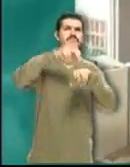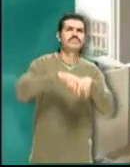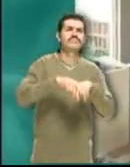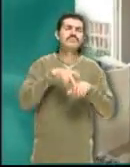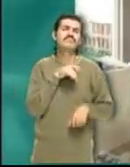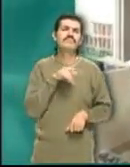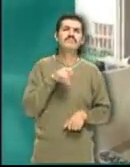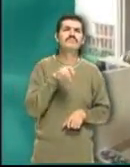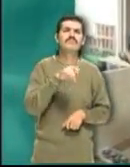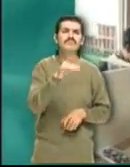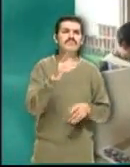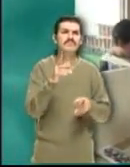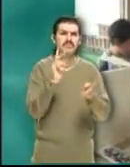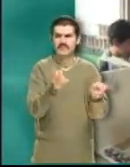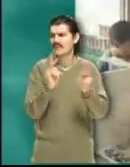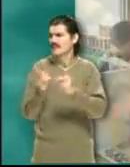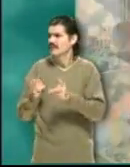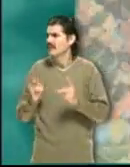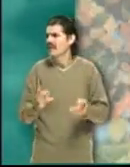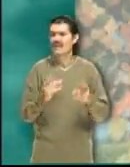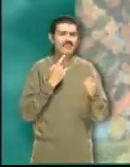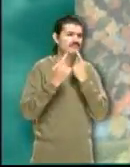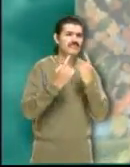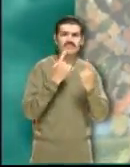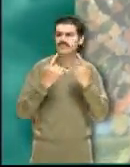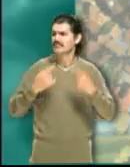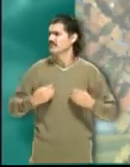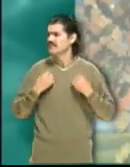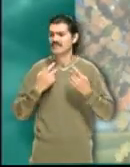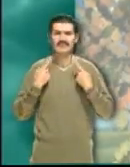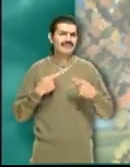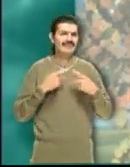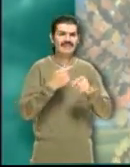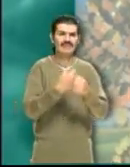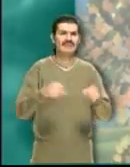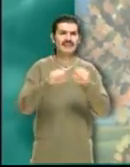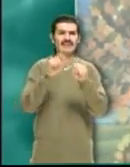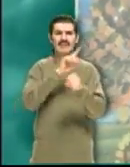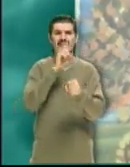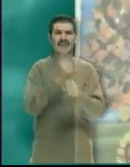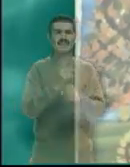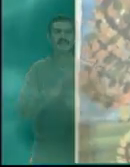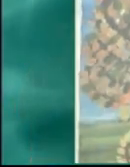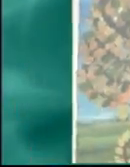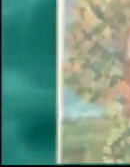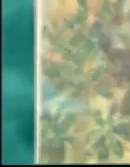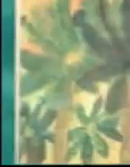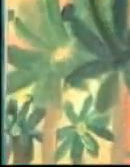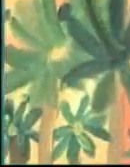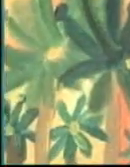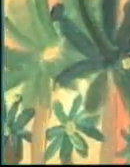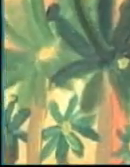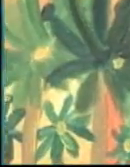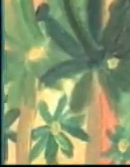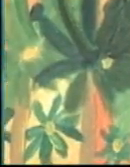estar, vaya, platicando, conviviendo, ¿no?, con el resto de nuestra sociedad.